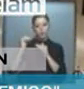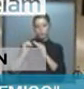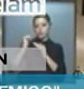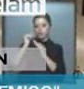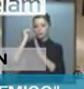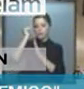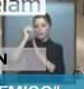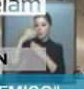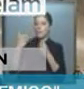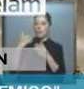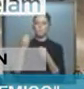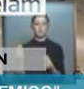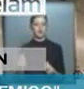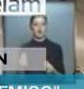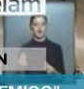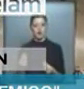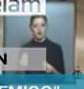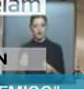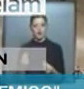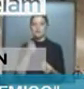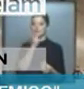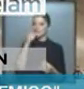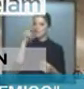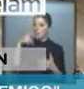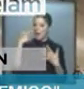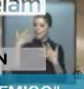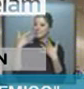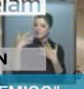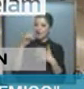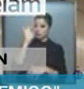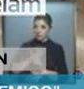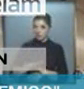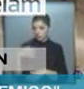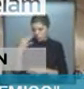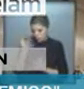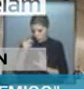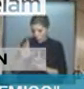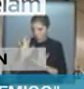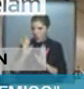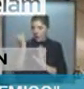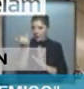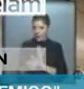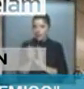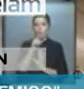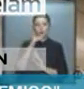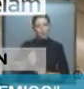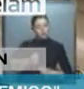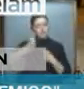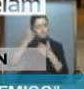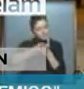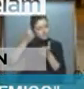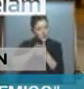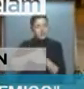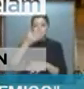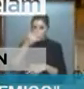de la escalera. Si es solamente tu capacidad, que seguramente la tenés, si es seguramente tu esfuerzo, que seguramente lo